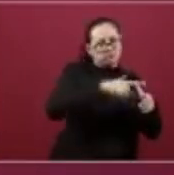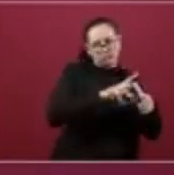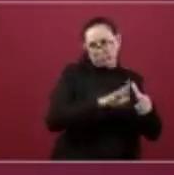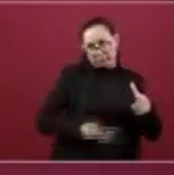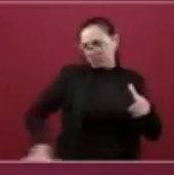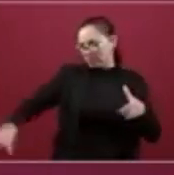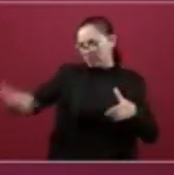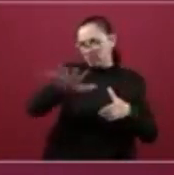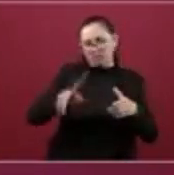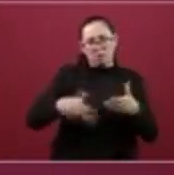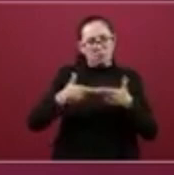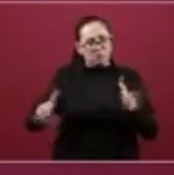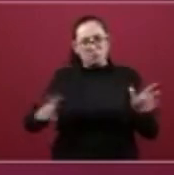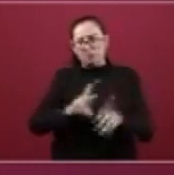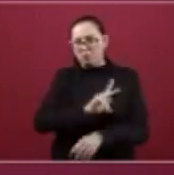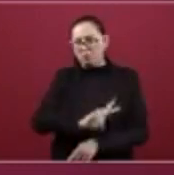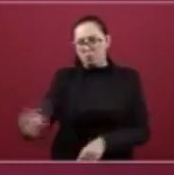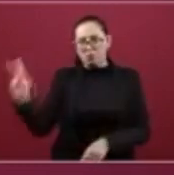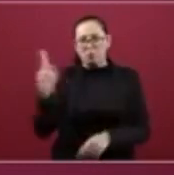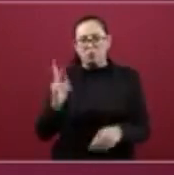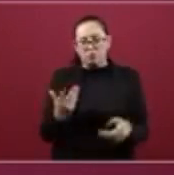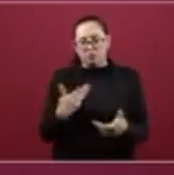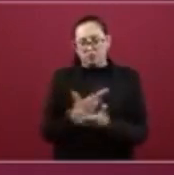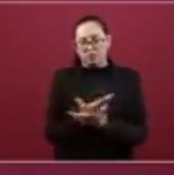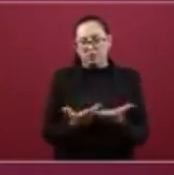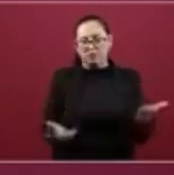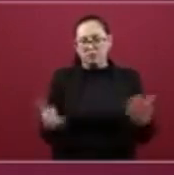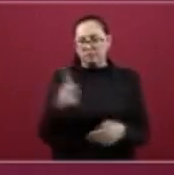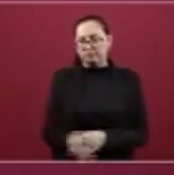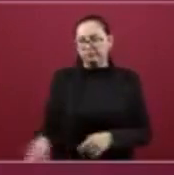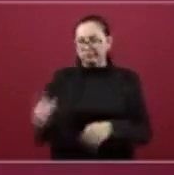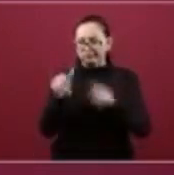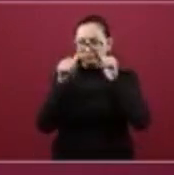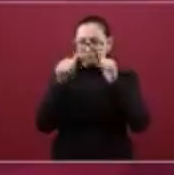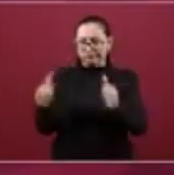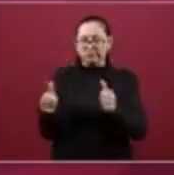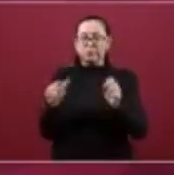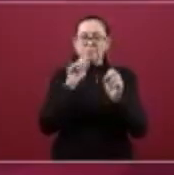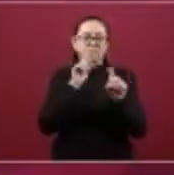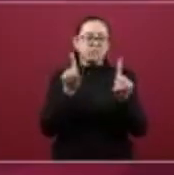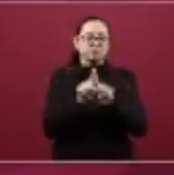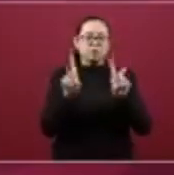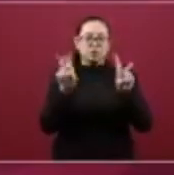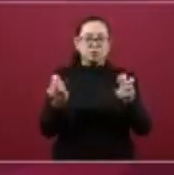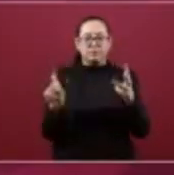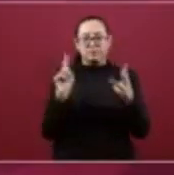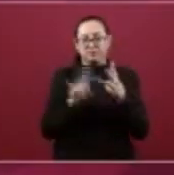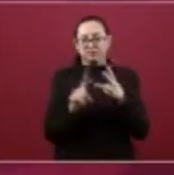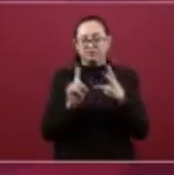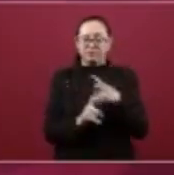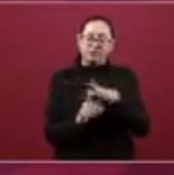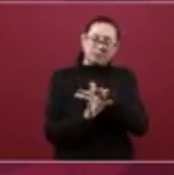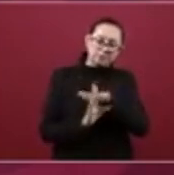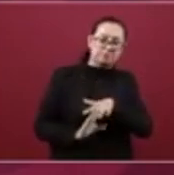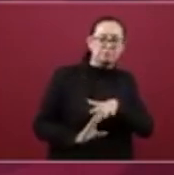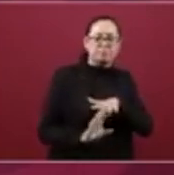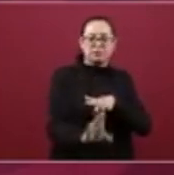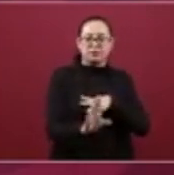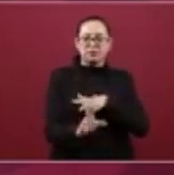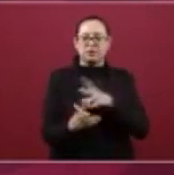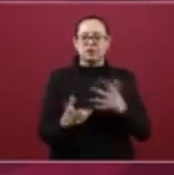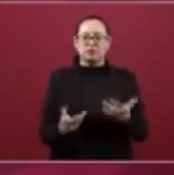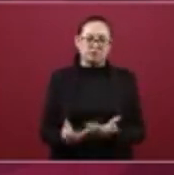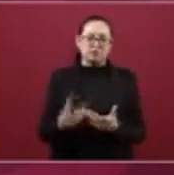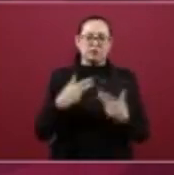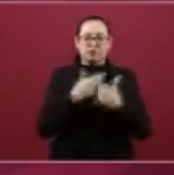pueblo. Entonces, lo de los migrantes, lo mismo, estamos buscando la forma de que se respeten los